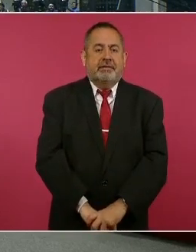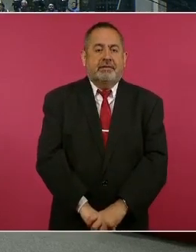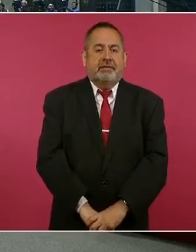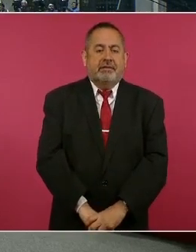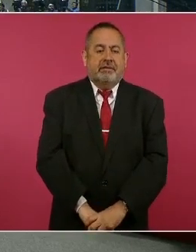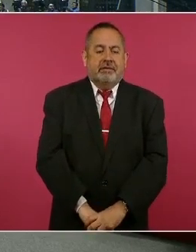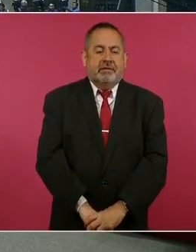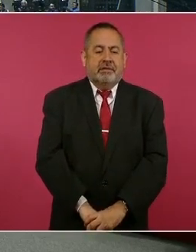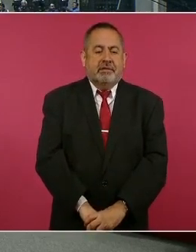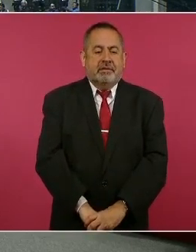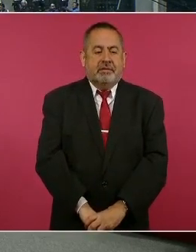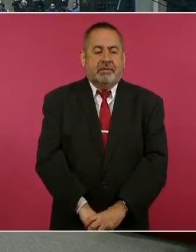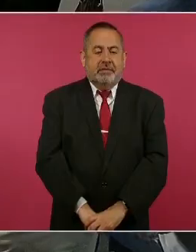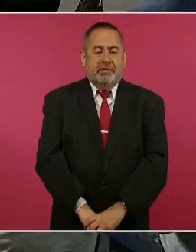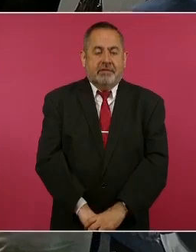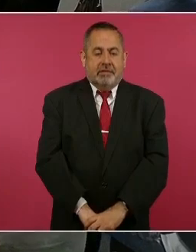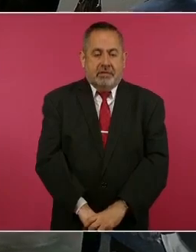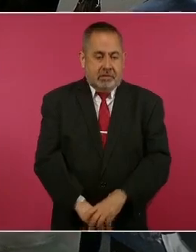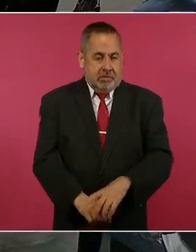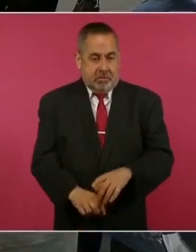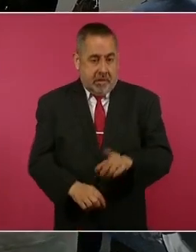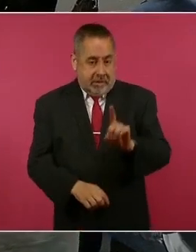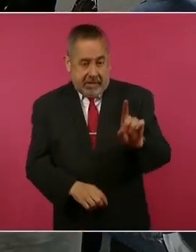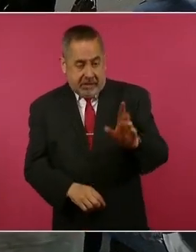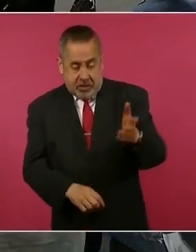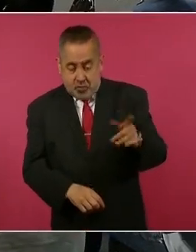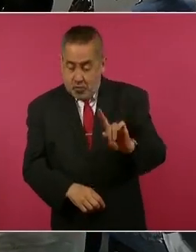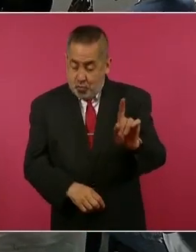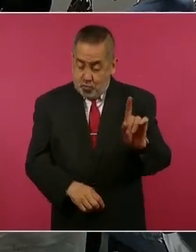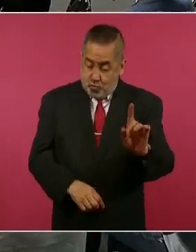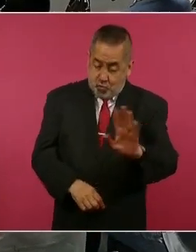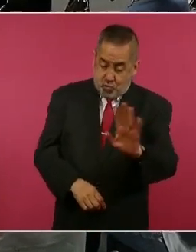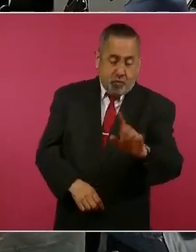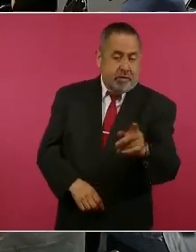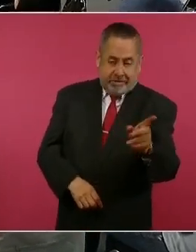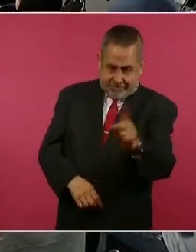No, ustedes están a la derecha, de allá para acá.